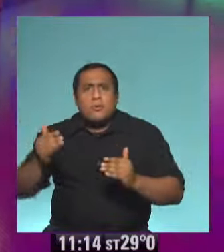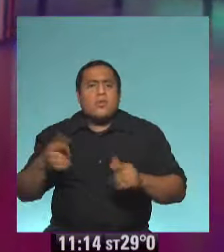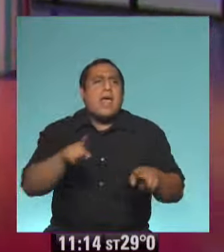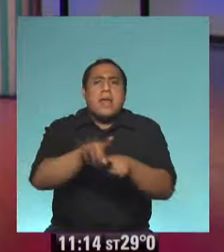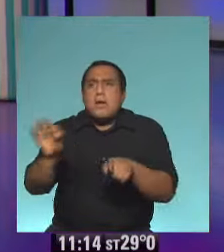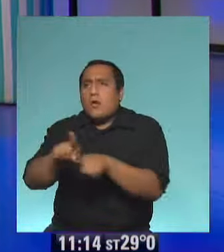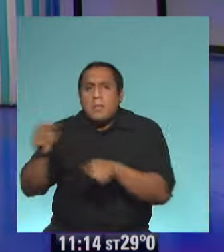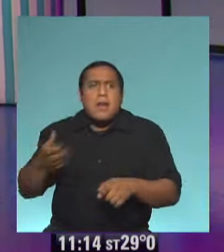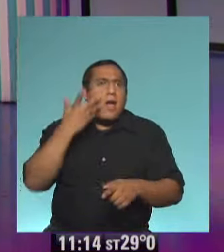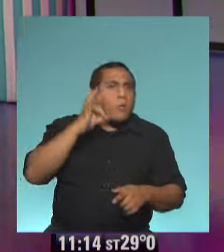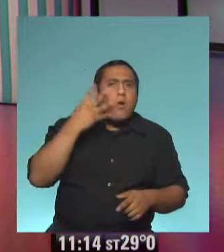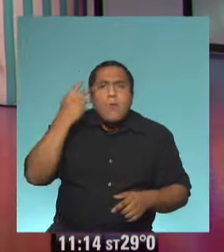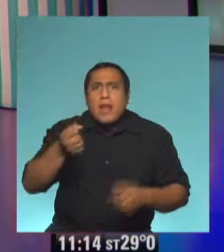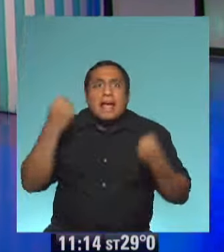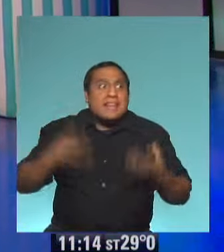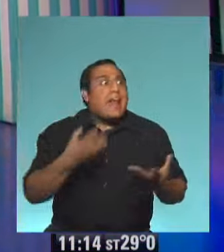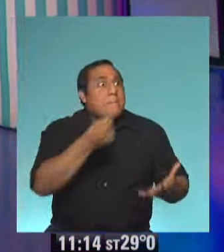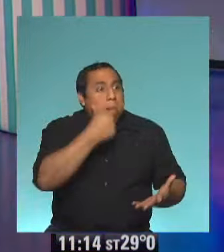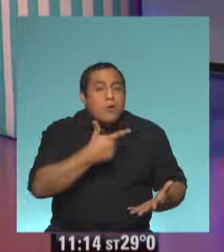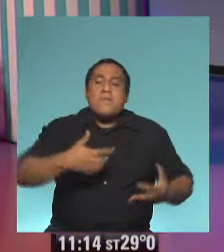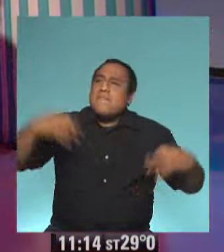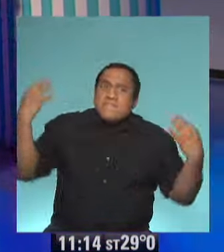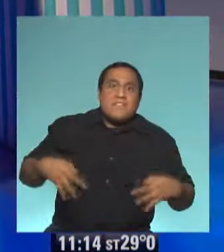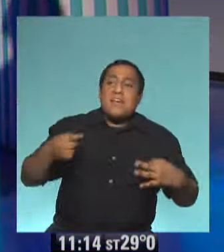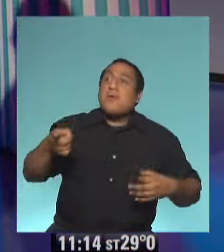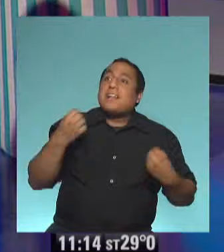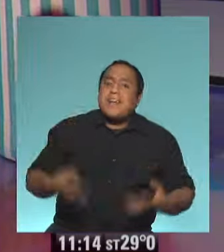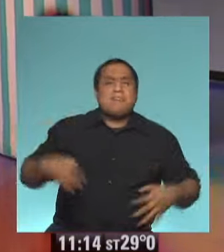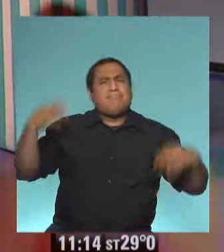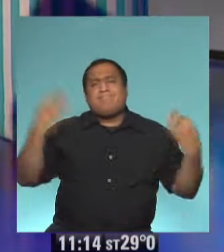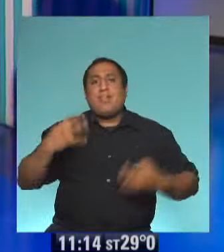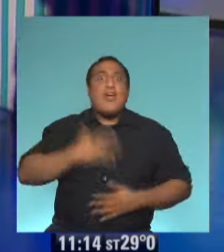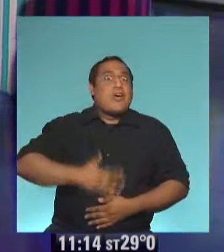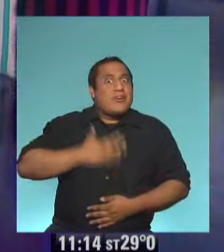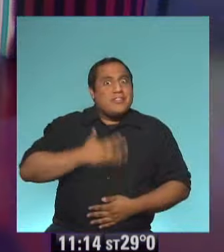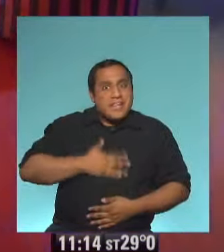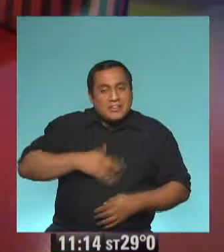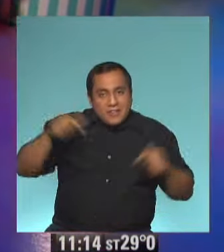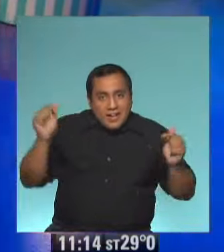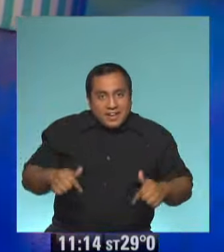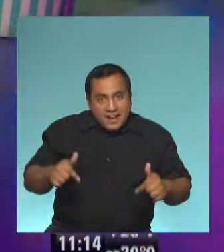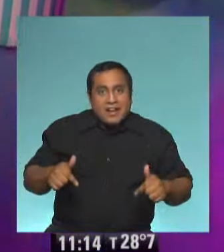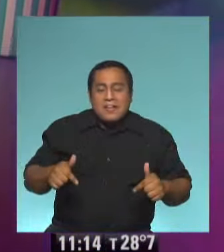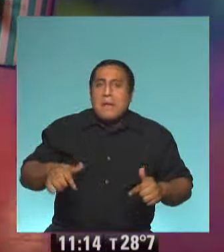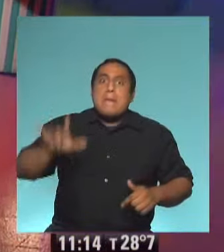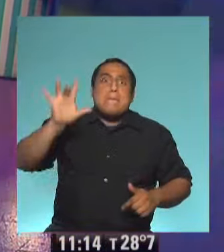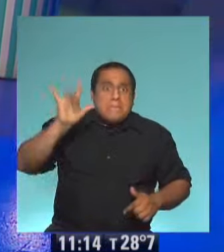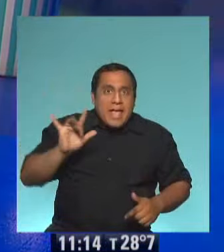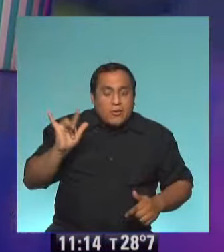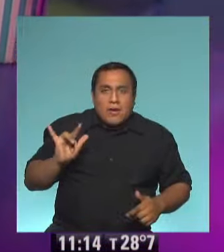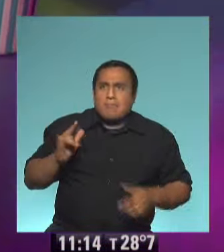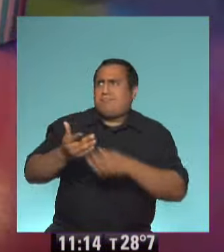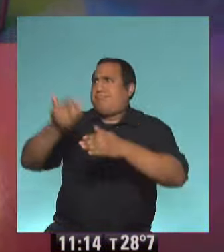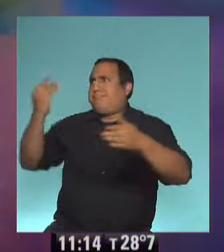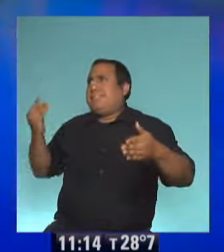hermanas y los hermanitos, los abuelos y las abuelas? ¿Cómo estamos, Mau? Muy bien, ¿cómo estamos, Agustina? Bien, muy contenta de estar aquí en este miércoles, después de un